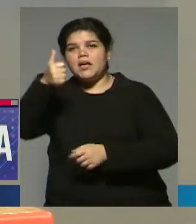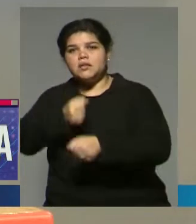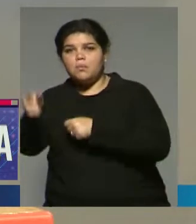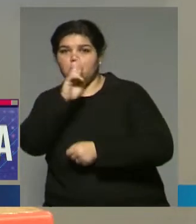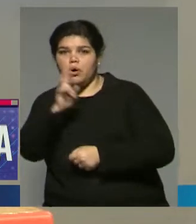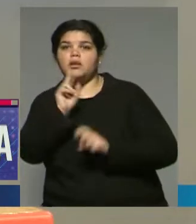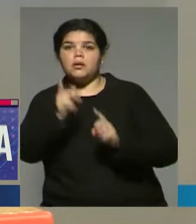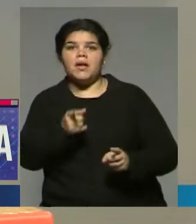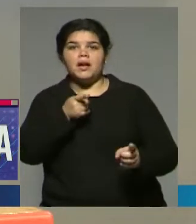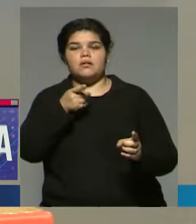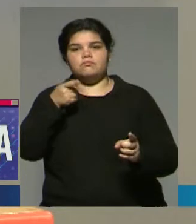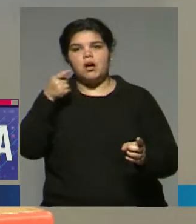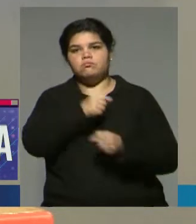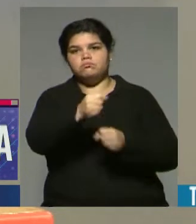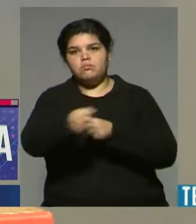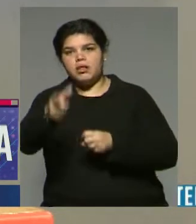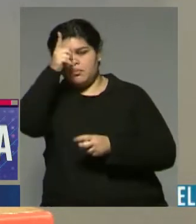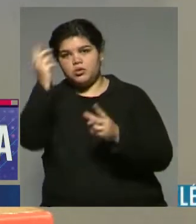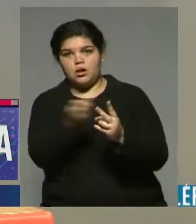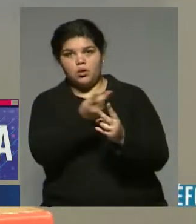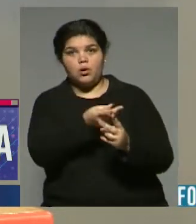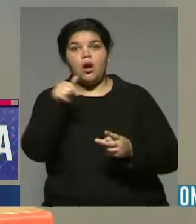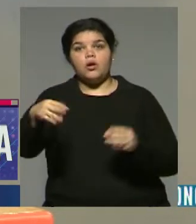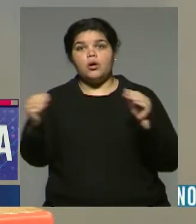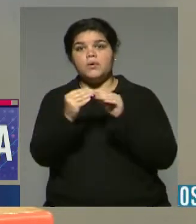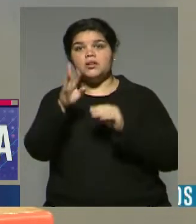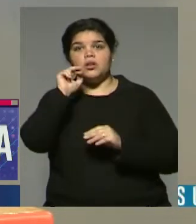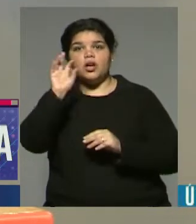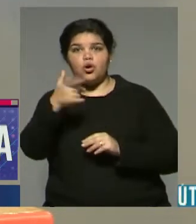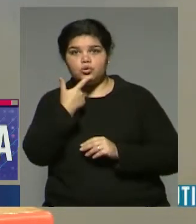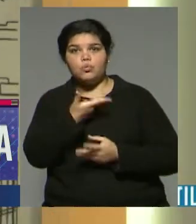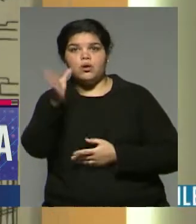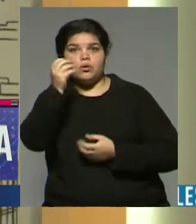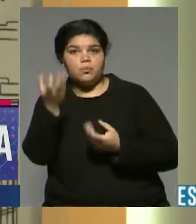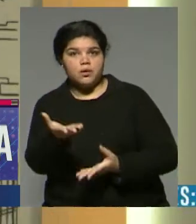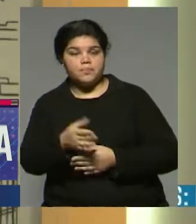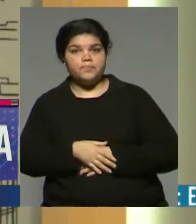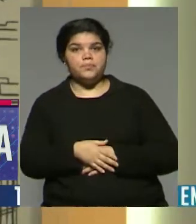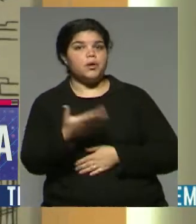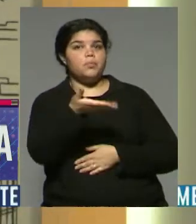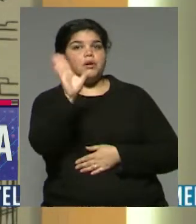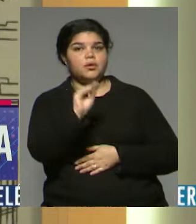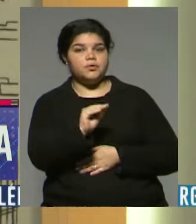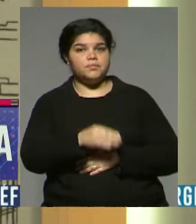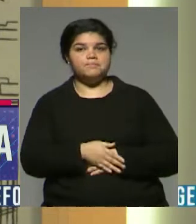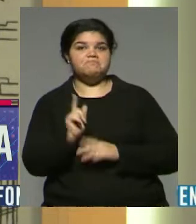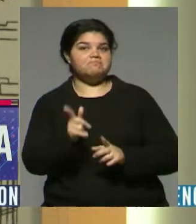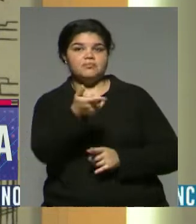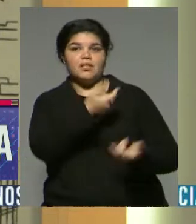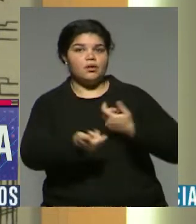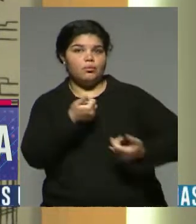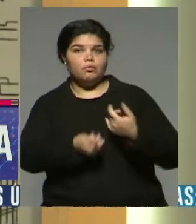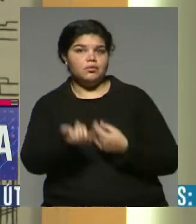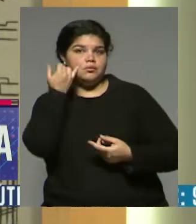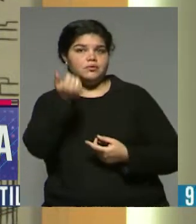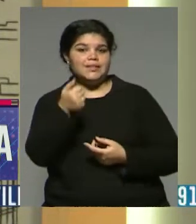de dos policías. Para tener detalles tenemos a Marcelo Ríos aquí en el estudio. Marcelo, buenas noches, ¿cómo estás? ¿Qué tal, Claudia? Muy buenas noches. Como os decía, ya estamos en la